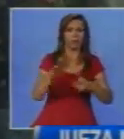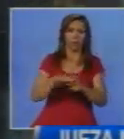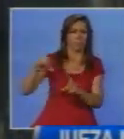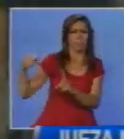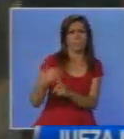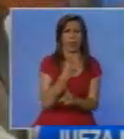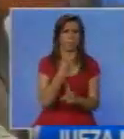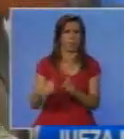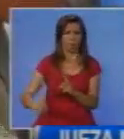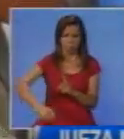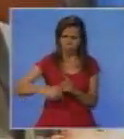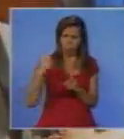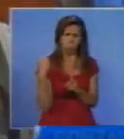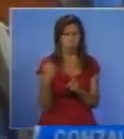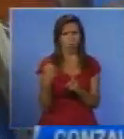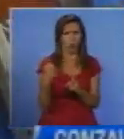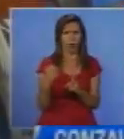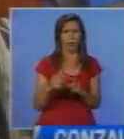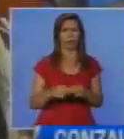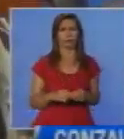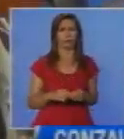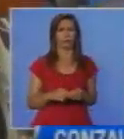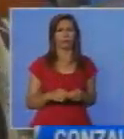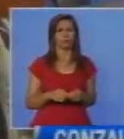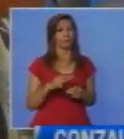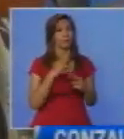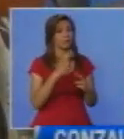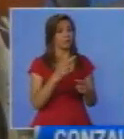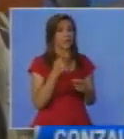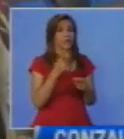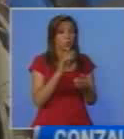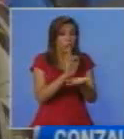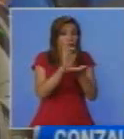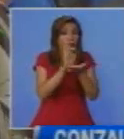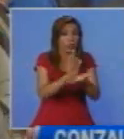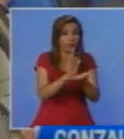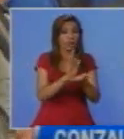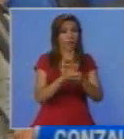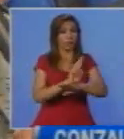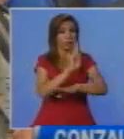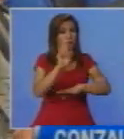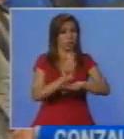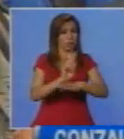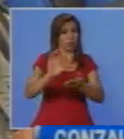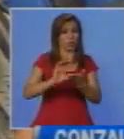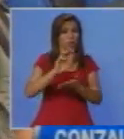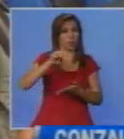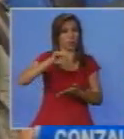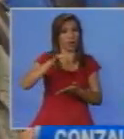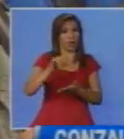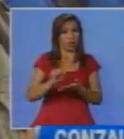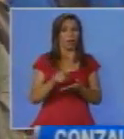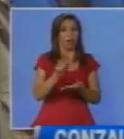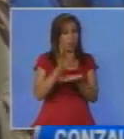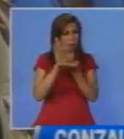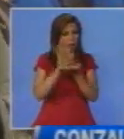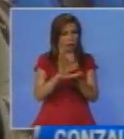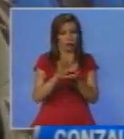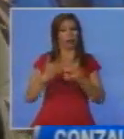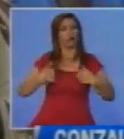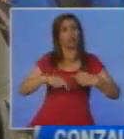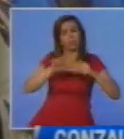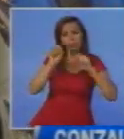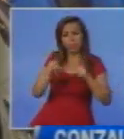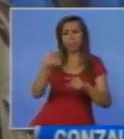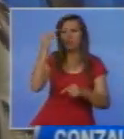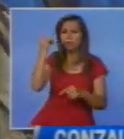Entre los testigos está un sujeto ahí, que es el rector del Colegio Mejía, a quien yo personalmente le voy a preguntar por qué autorizó que la